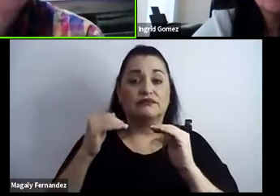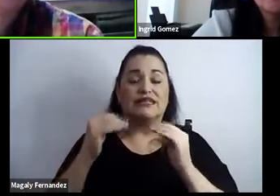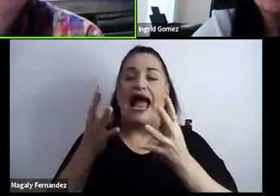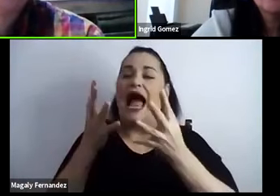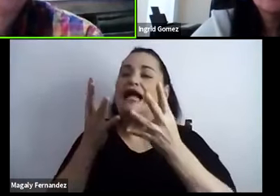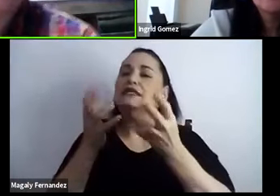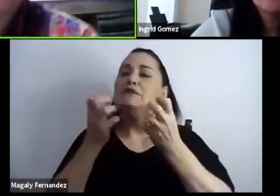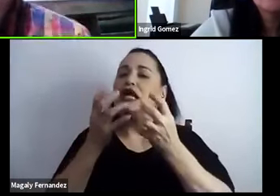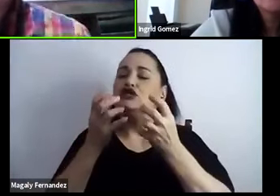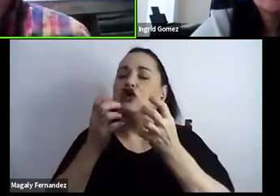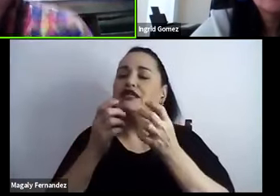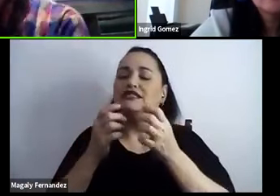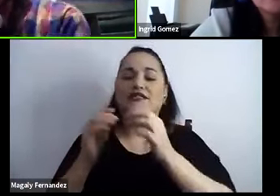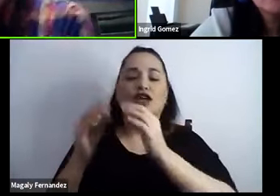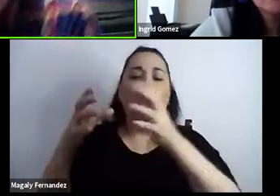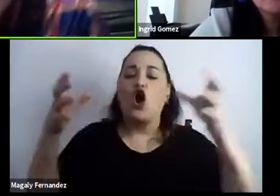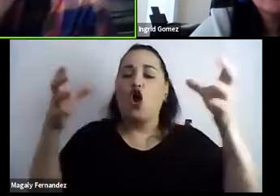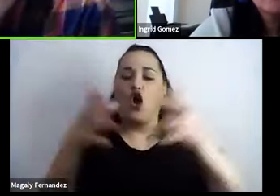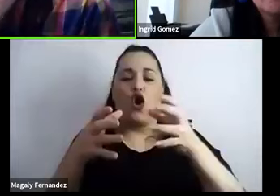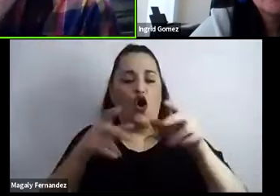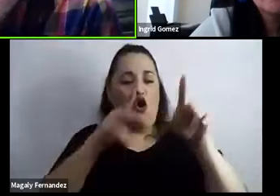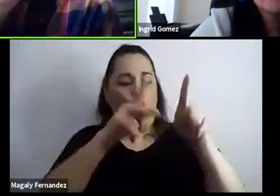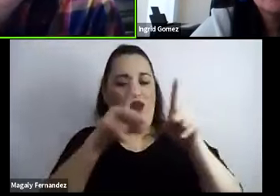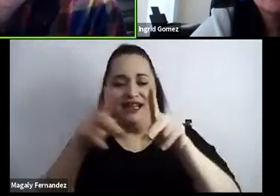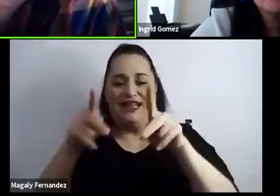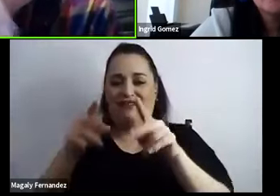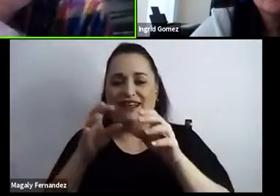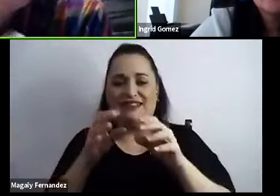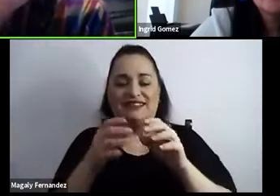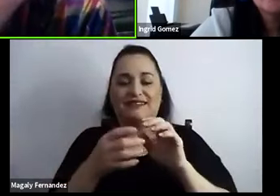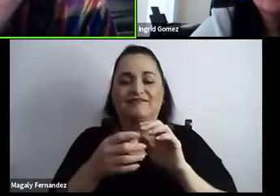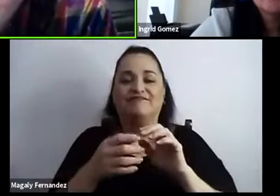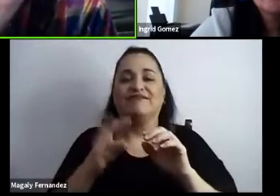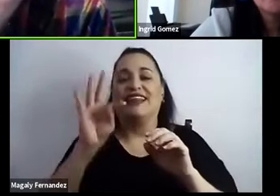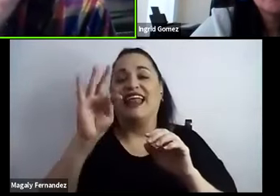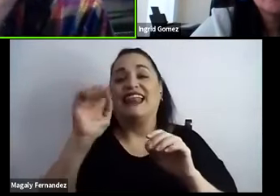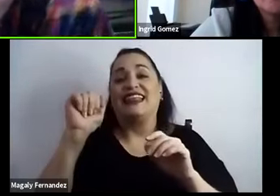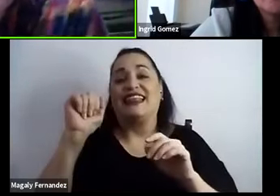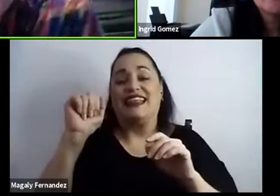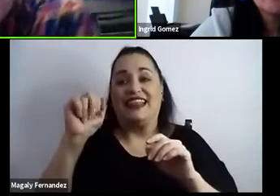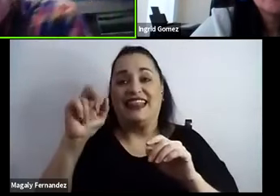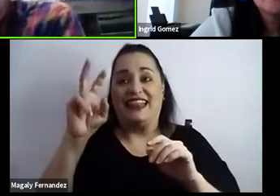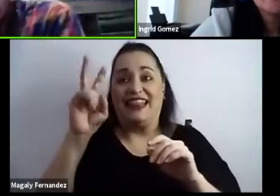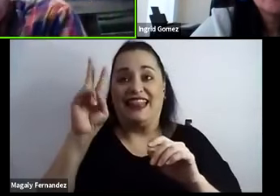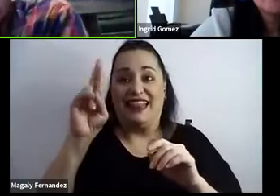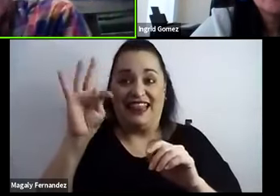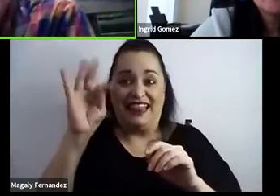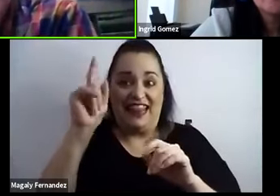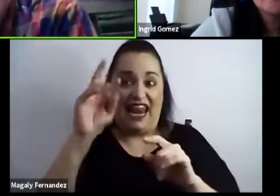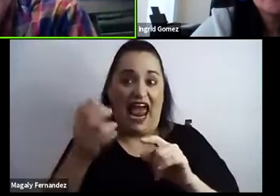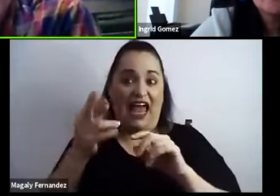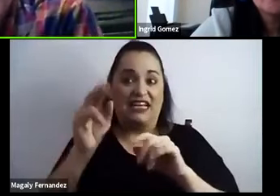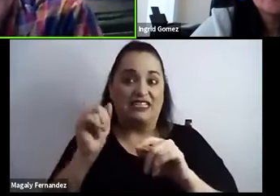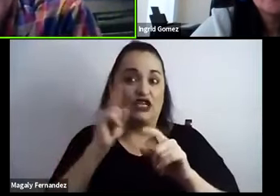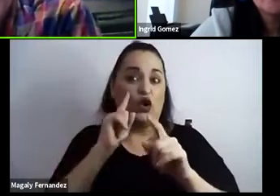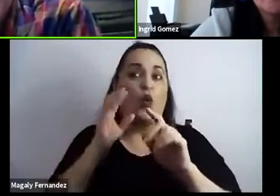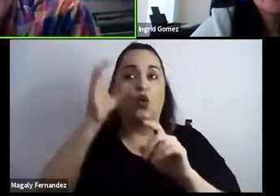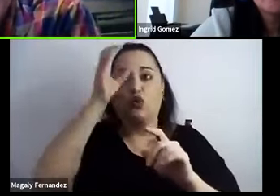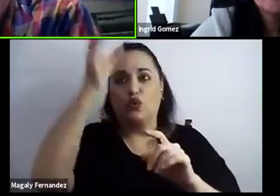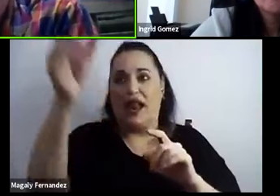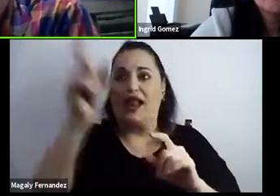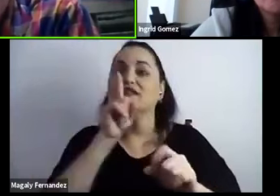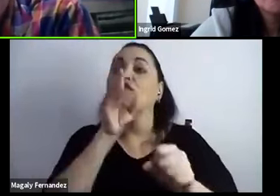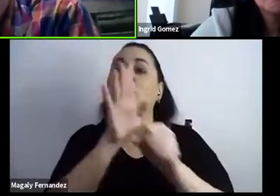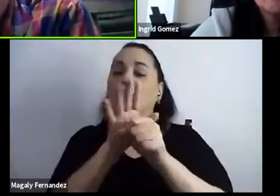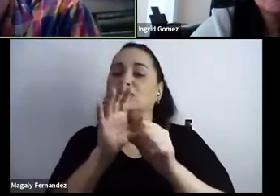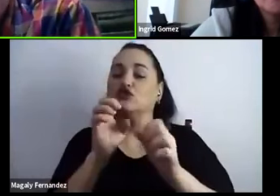aspiraciones colectivas, como decía antes, transculturales, y que si son factibles deben ser compromisos éticos, ¿no? Pero quizás